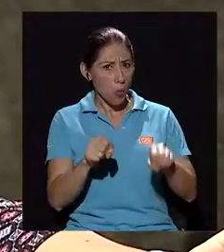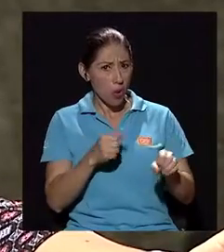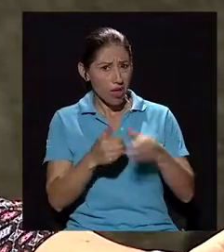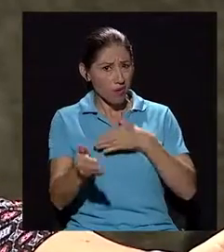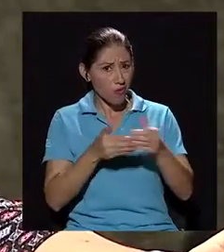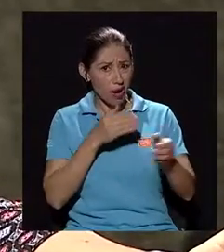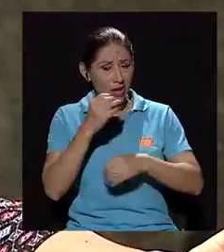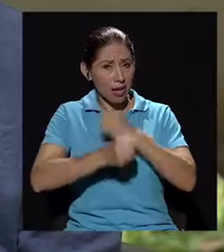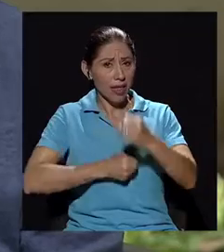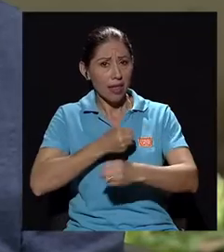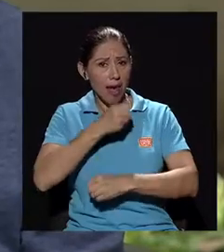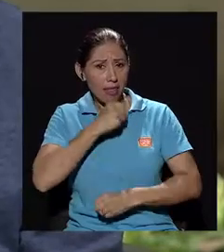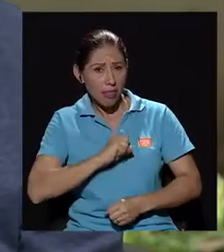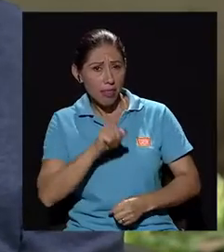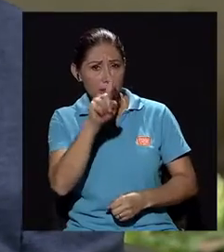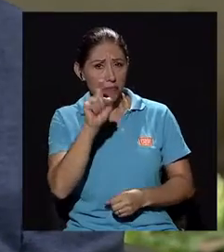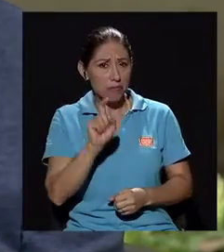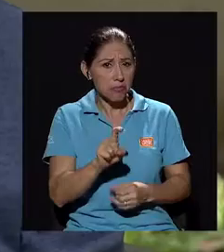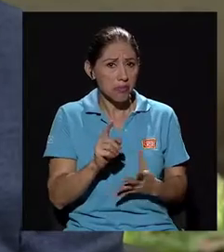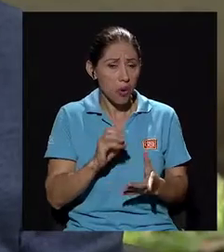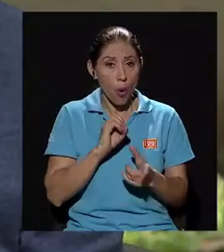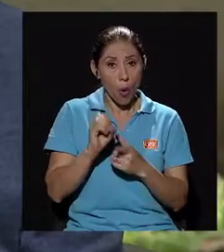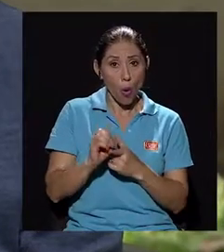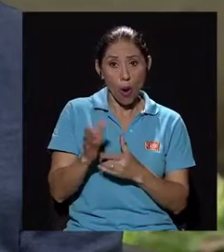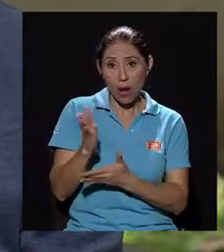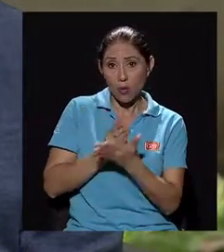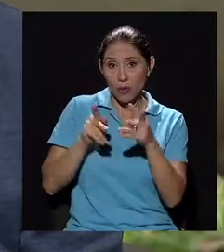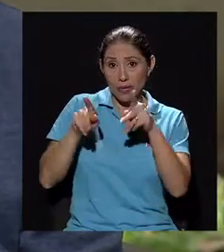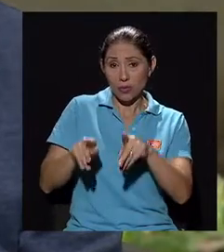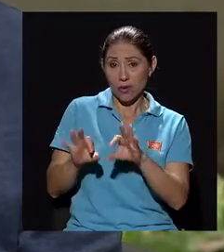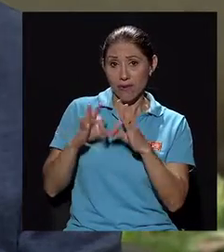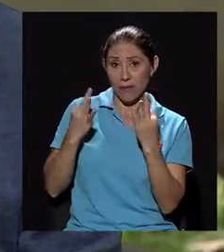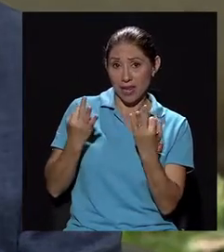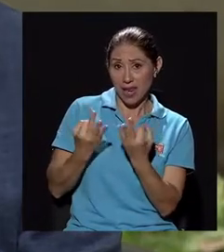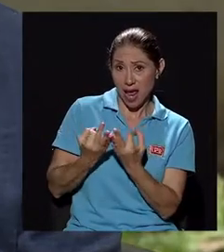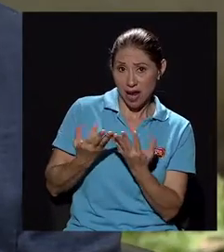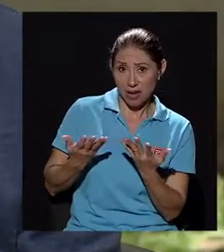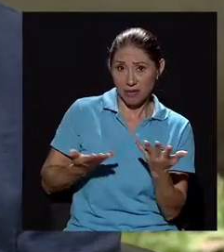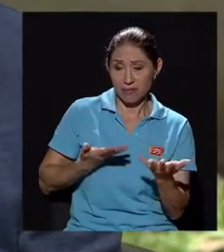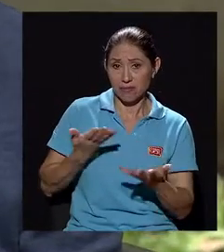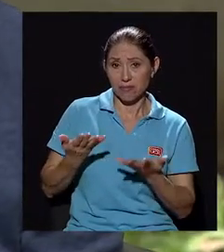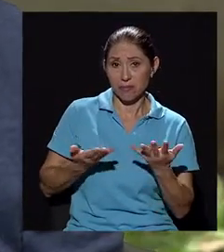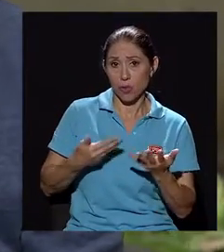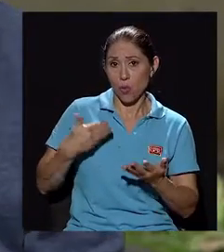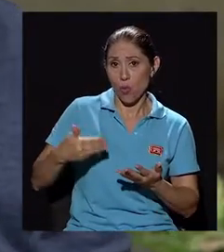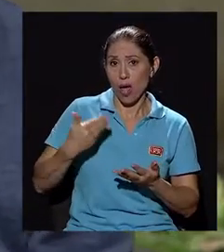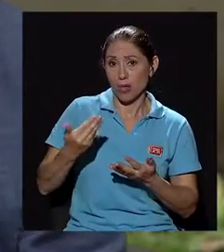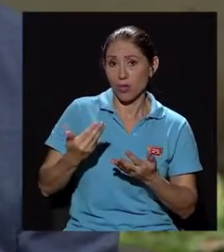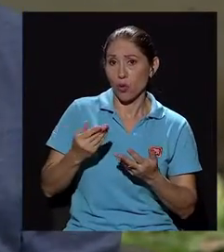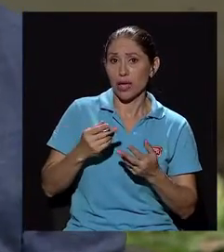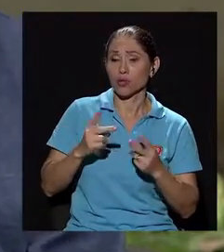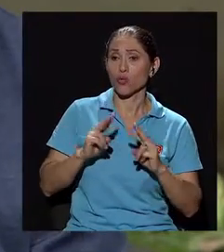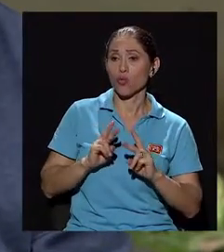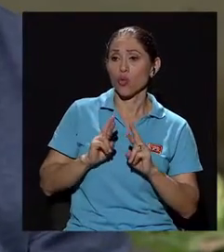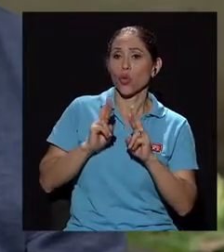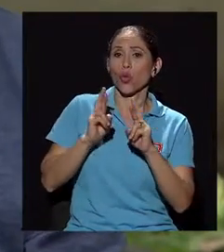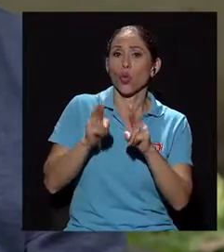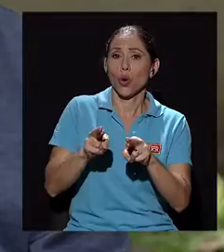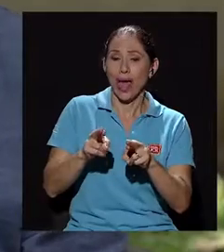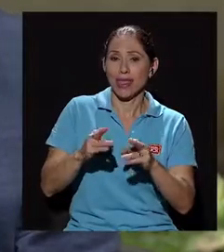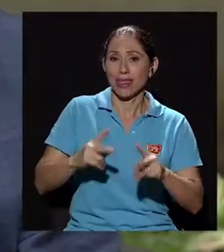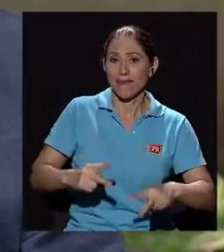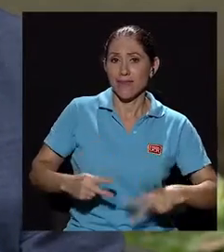edad? ¿O un familiar cuando es un donante vivo? Sí, el donante vivo